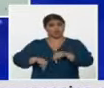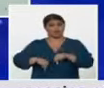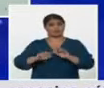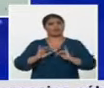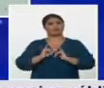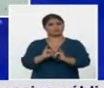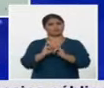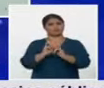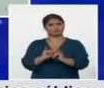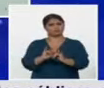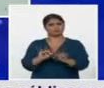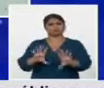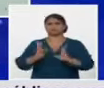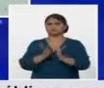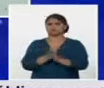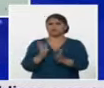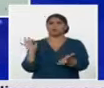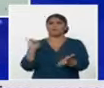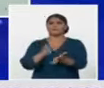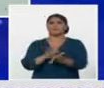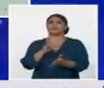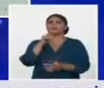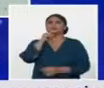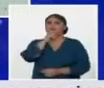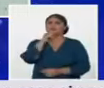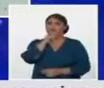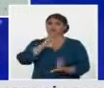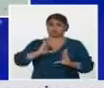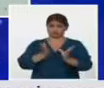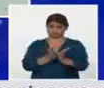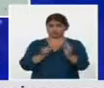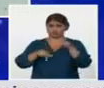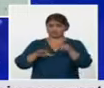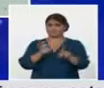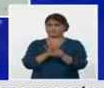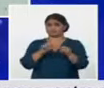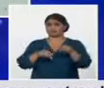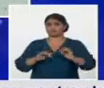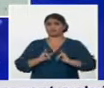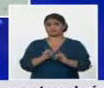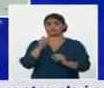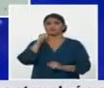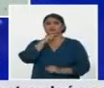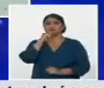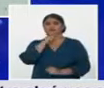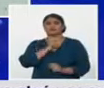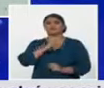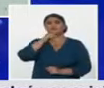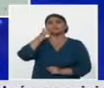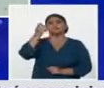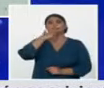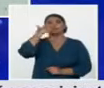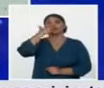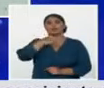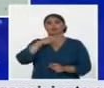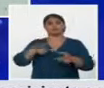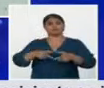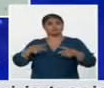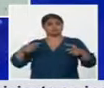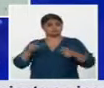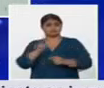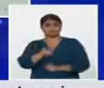Rusia. En el caso de Ciego de Ávila, una cifra elevada de casos importados, 11,